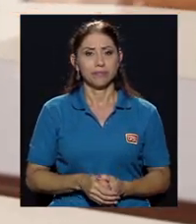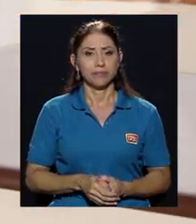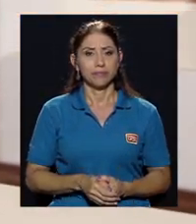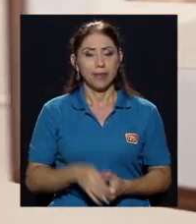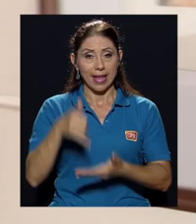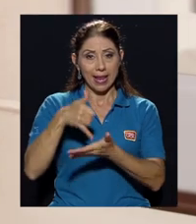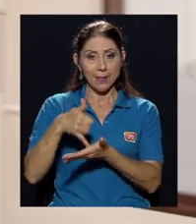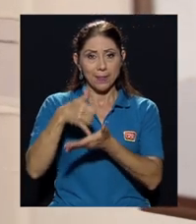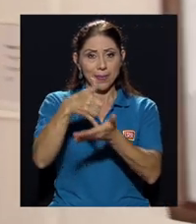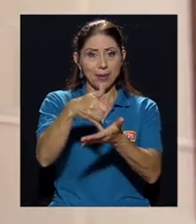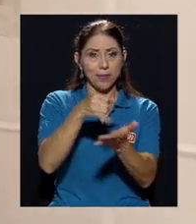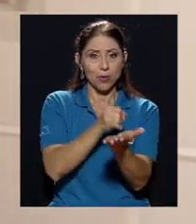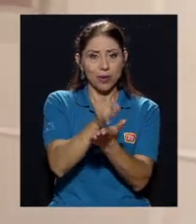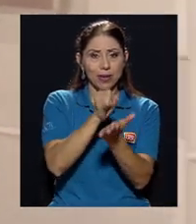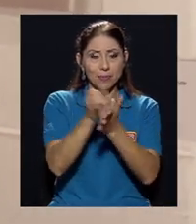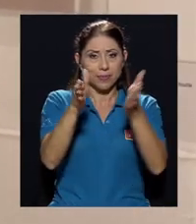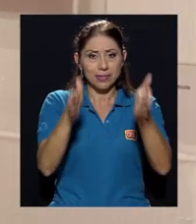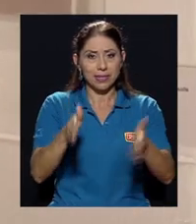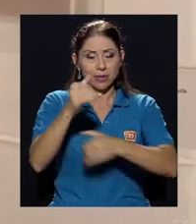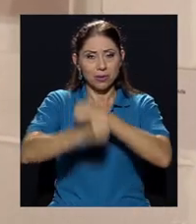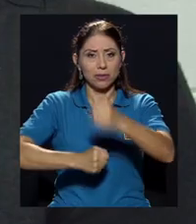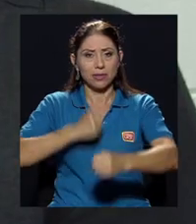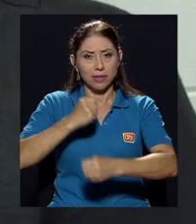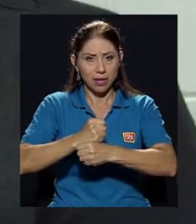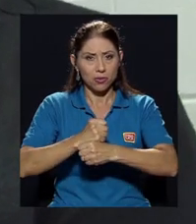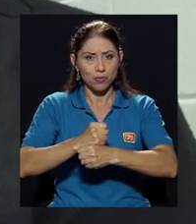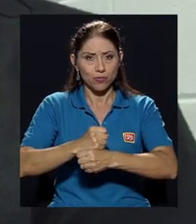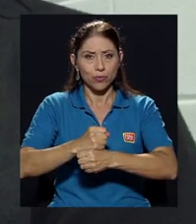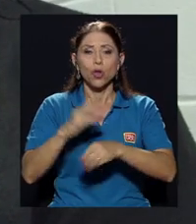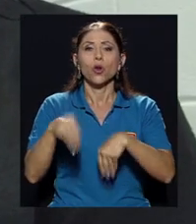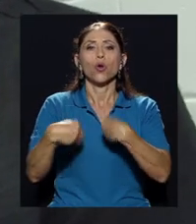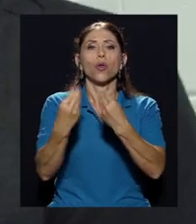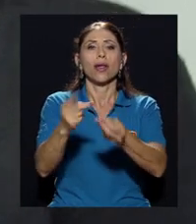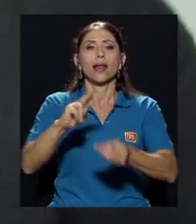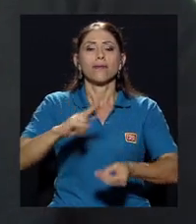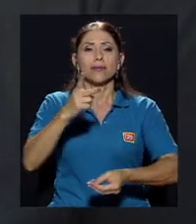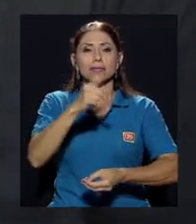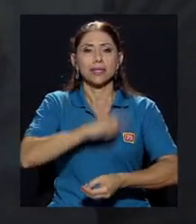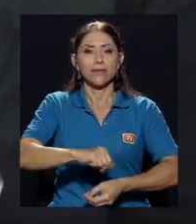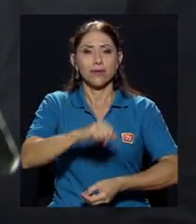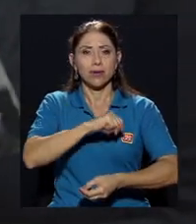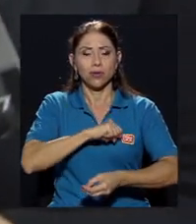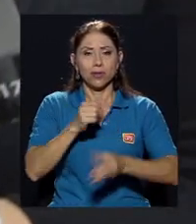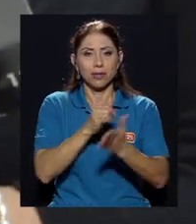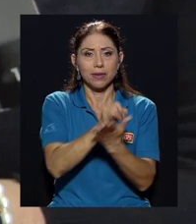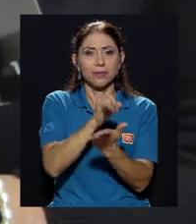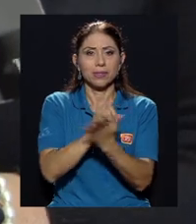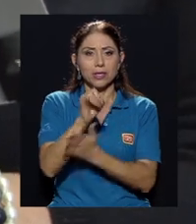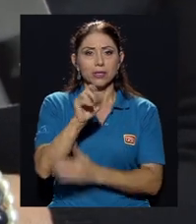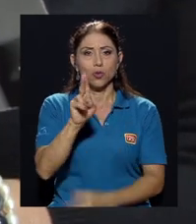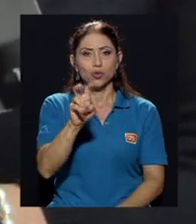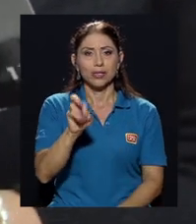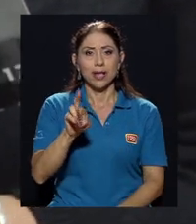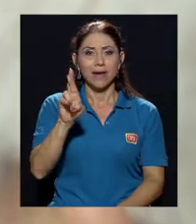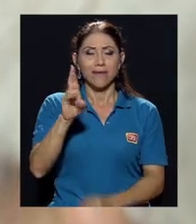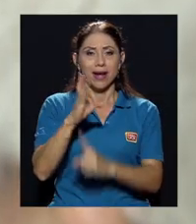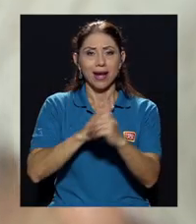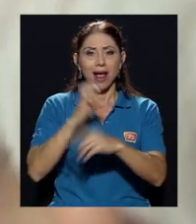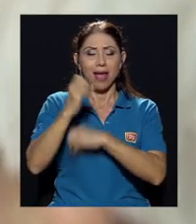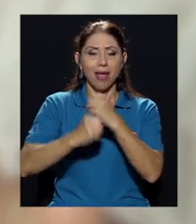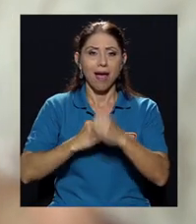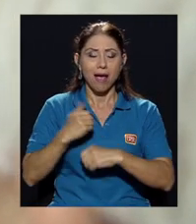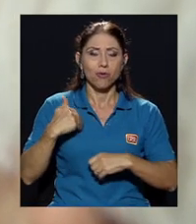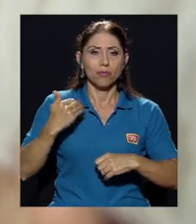El premio al investigador o investigadora del año es otorgado por la Vicerrectoría de Investigación de la UCR cada año